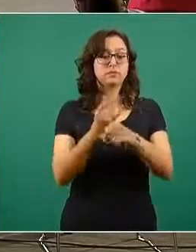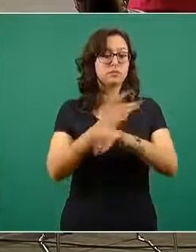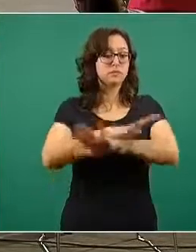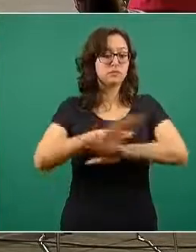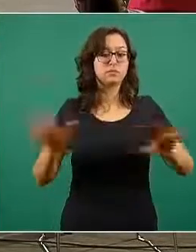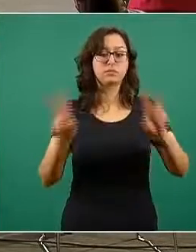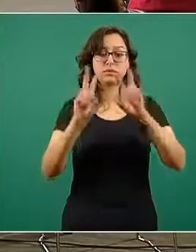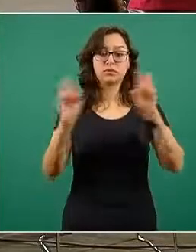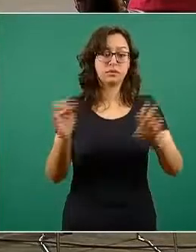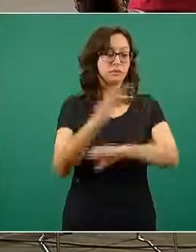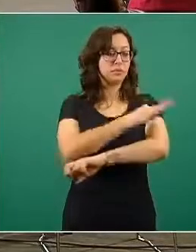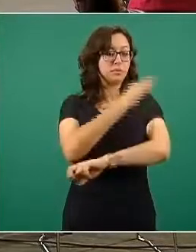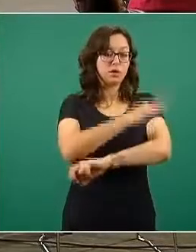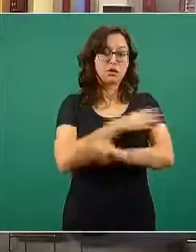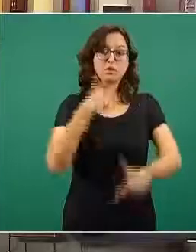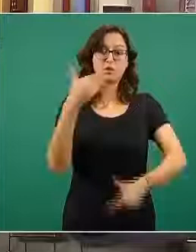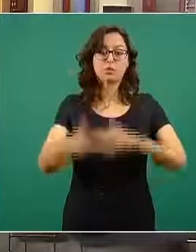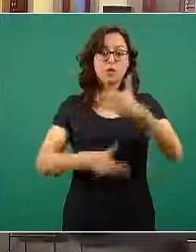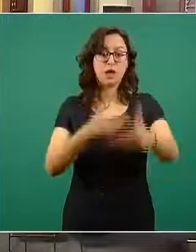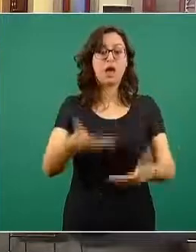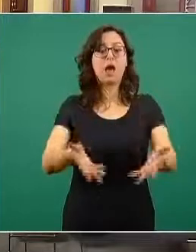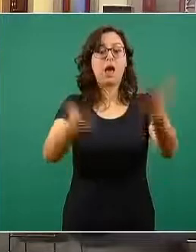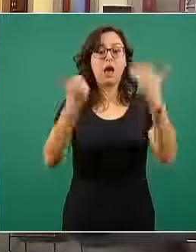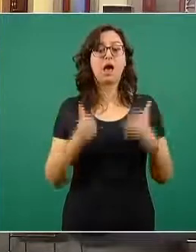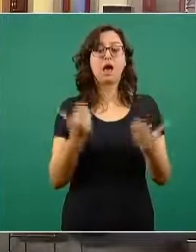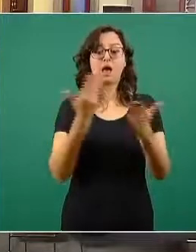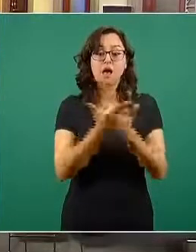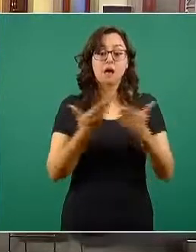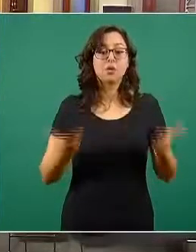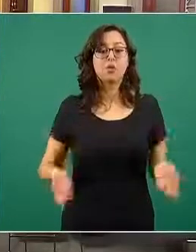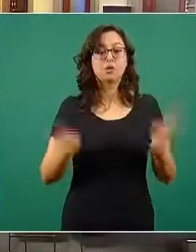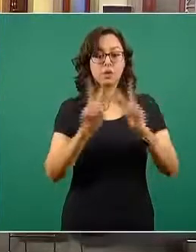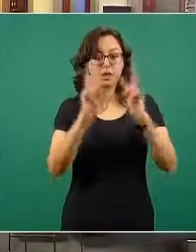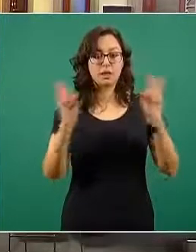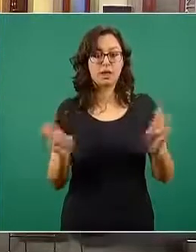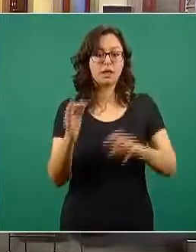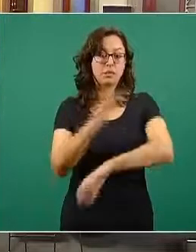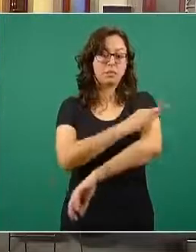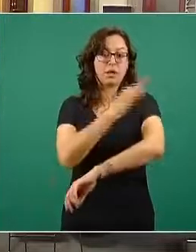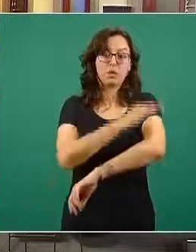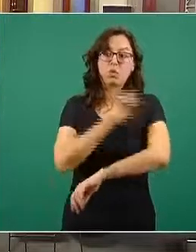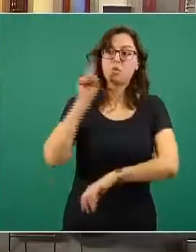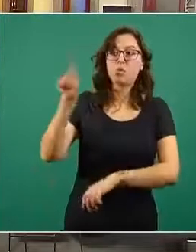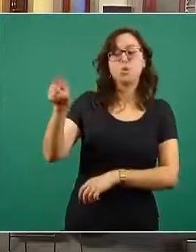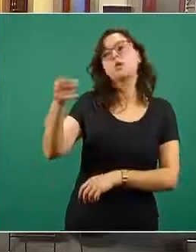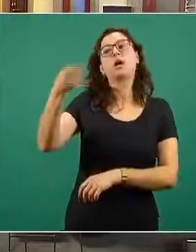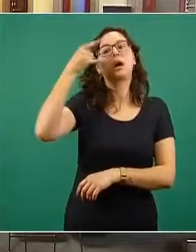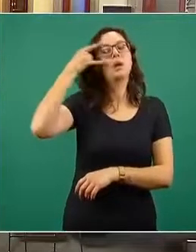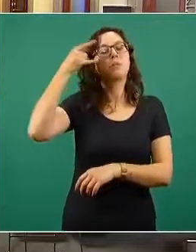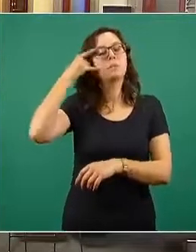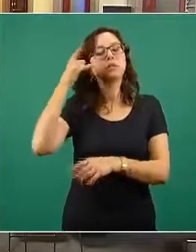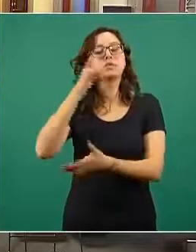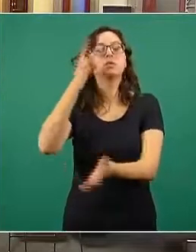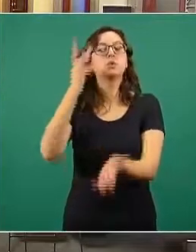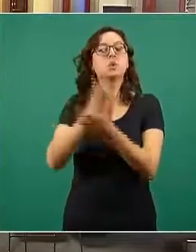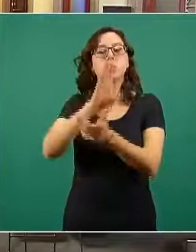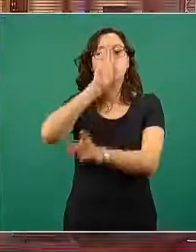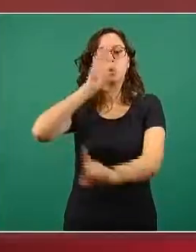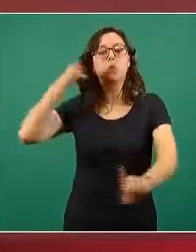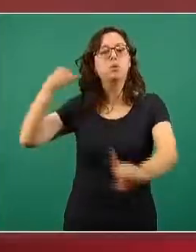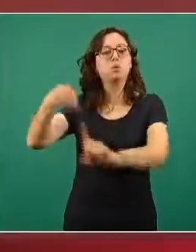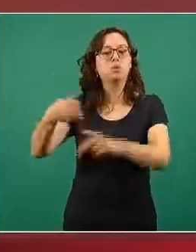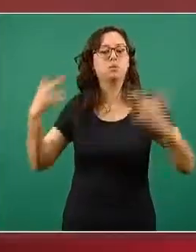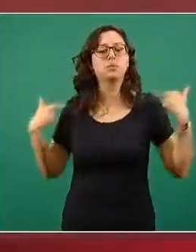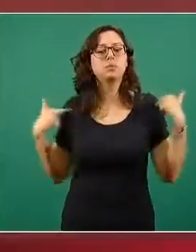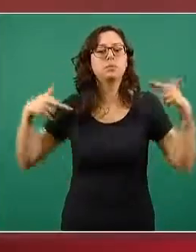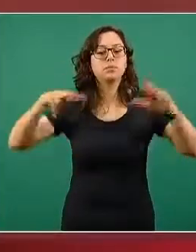del avance y ahora vamos a ver el elemento particular de la vacunación en Campeche, que está destinada a los trabajadores de